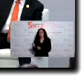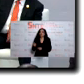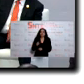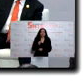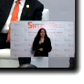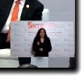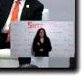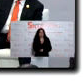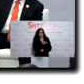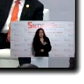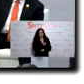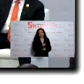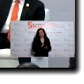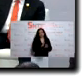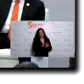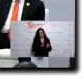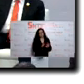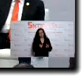los alumnos